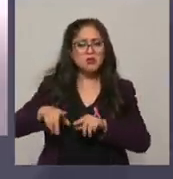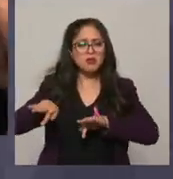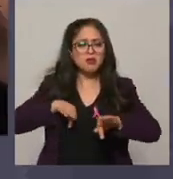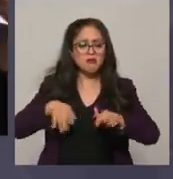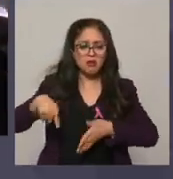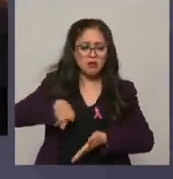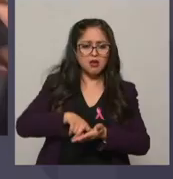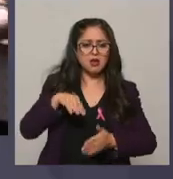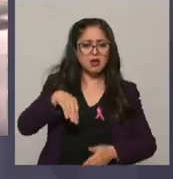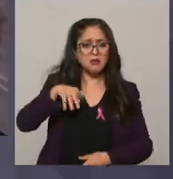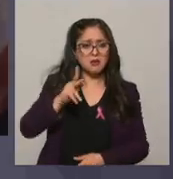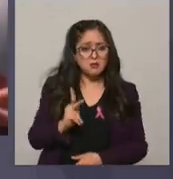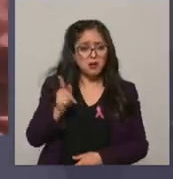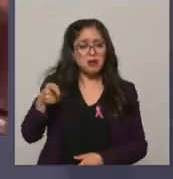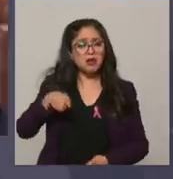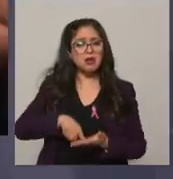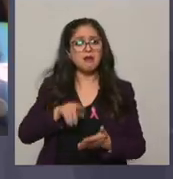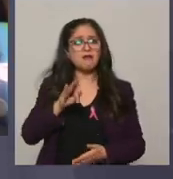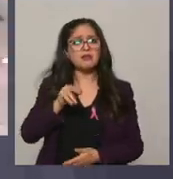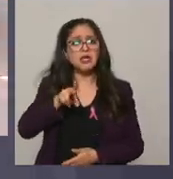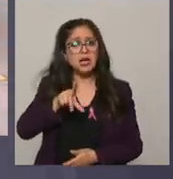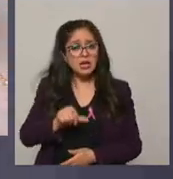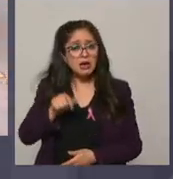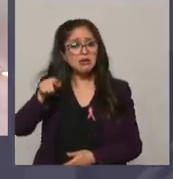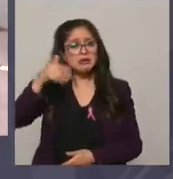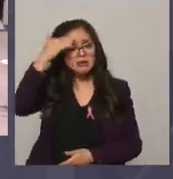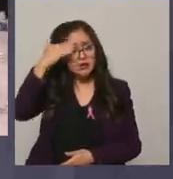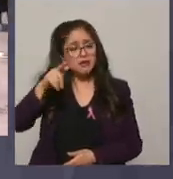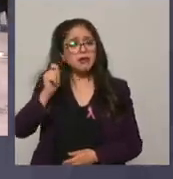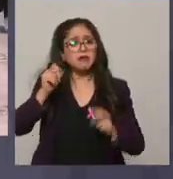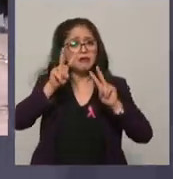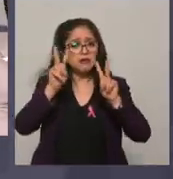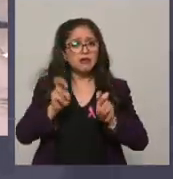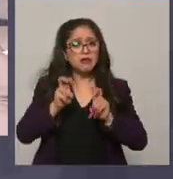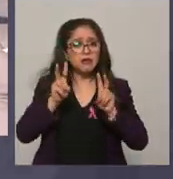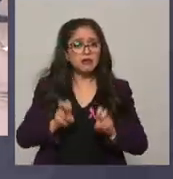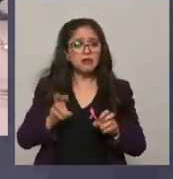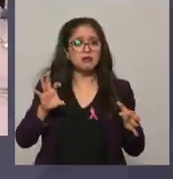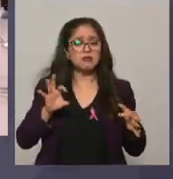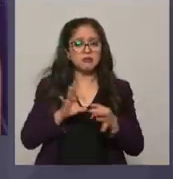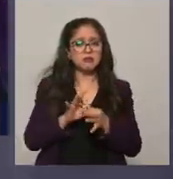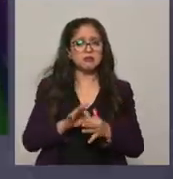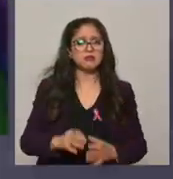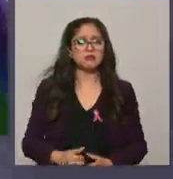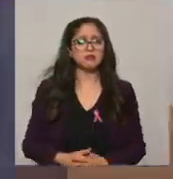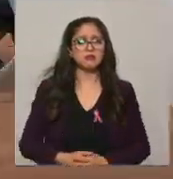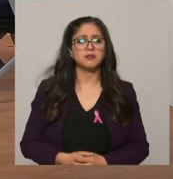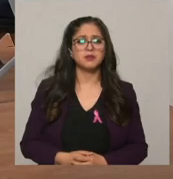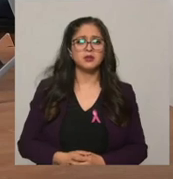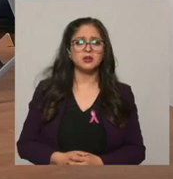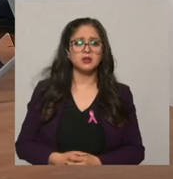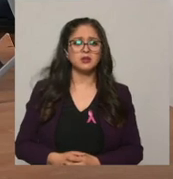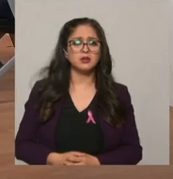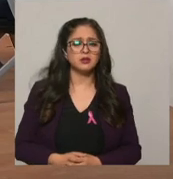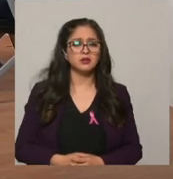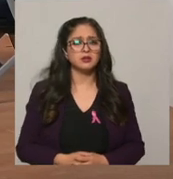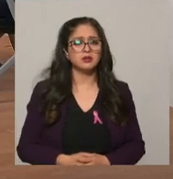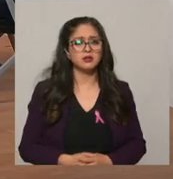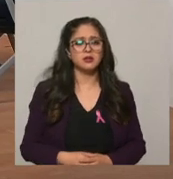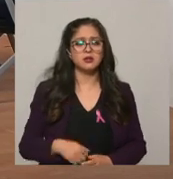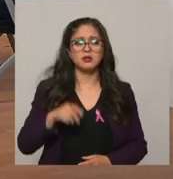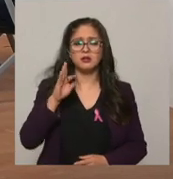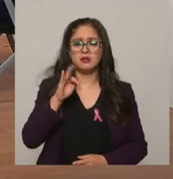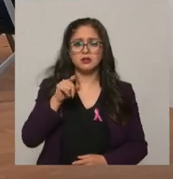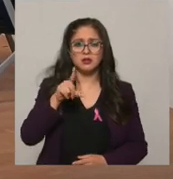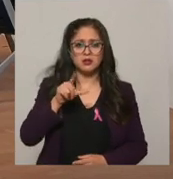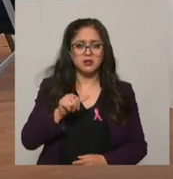que estén en esta Fiscalía y empezar a abordar lo que ya tenemos en línea. ¿Cuál es el papel de la Fiscalía Especial para Mujeres Trans